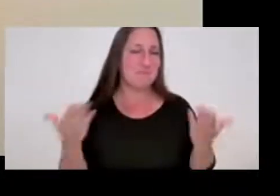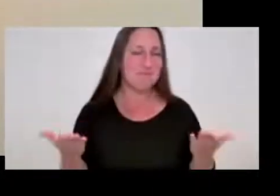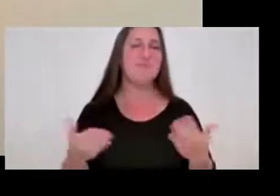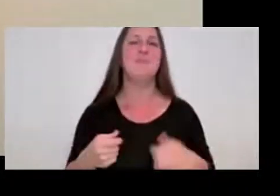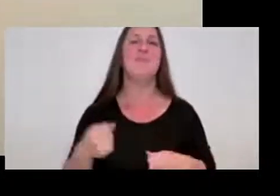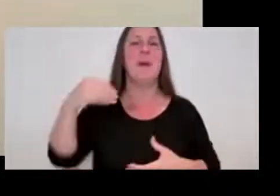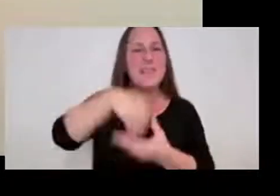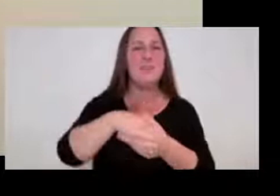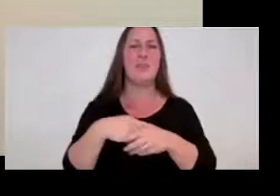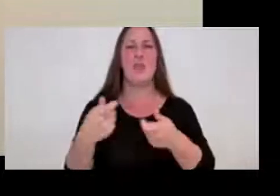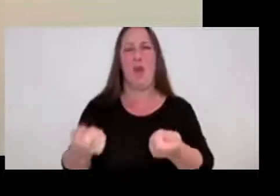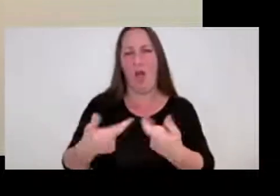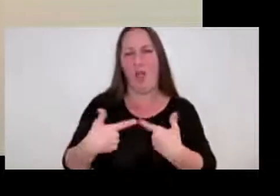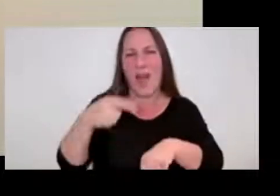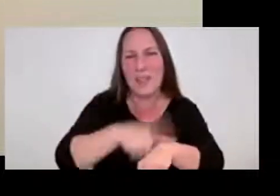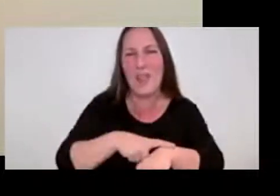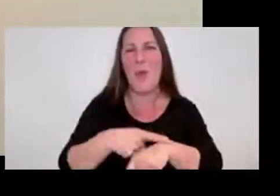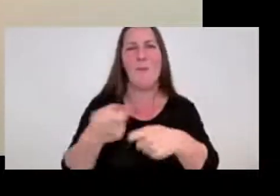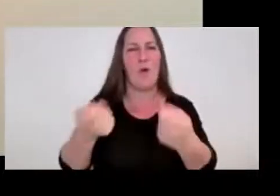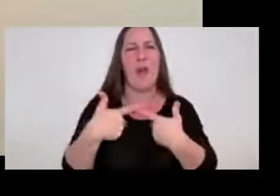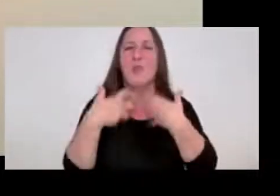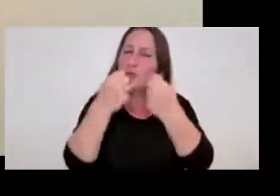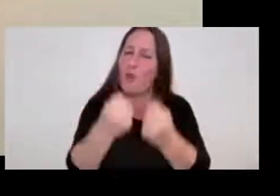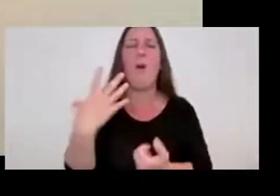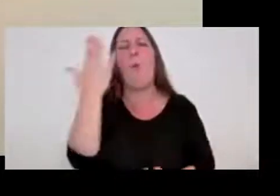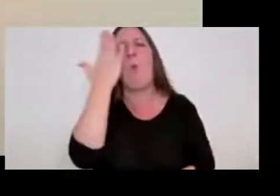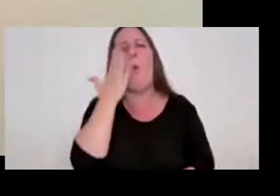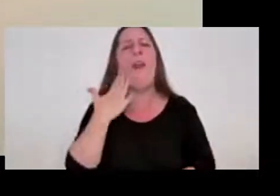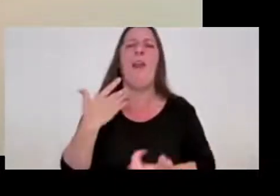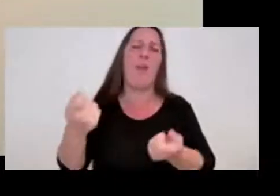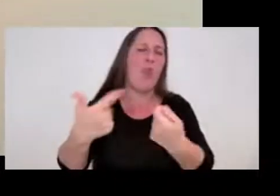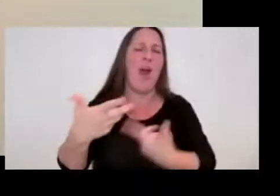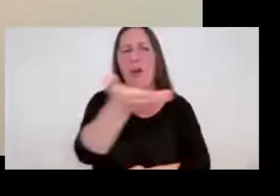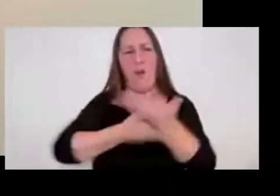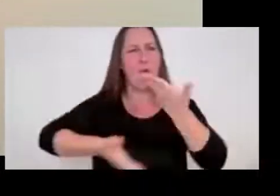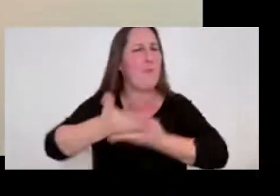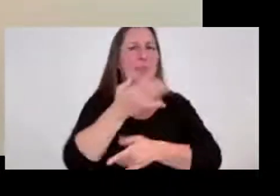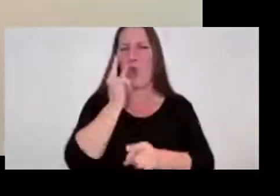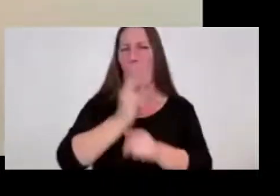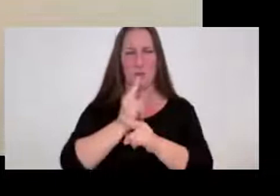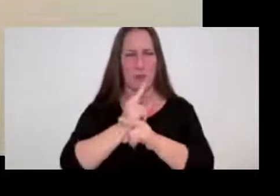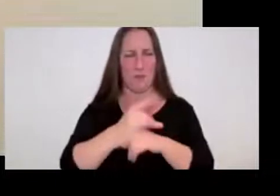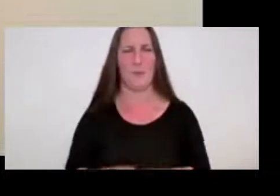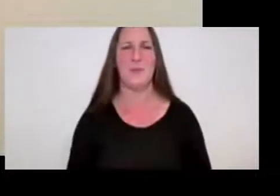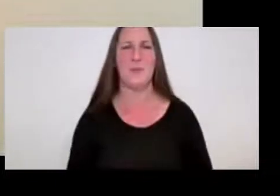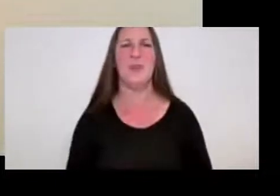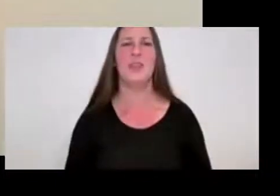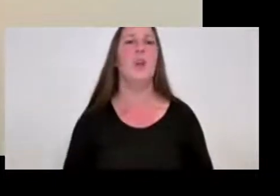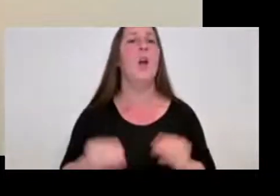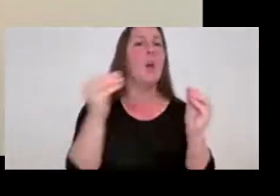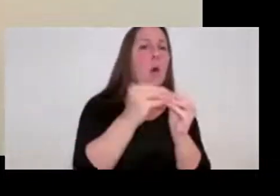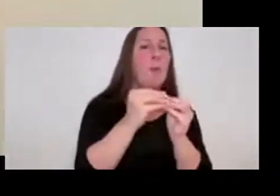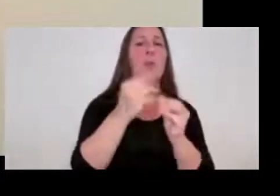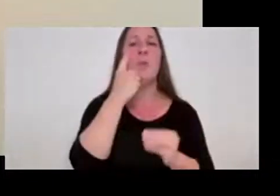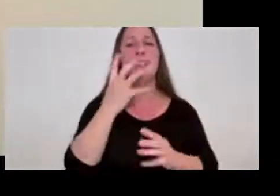su tiempo, su esfuerzo, y que tan amablemente comparten con todos nosotros, como siempre, a todos los compañeros de la Secretaría